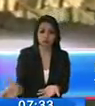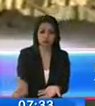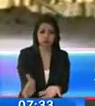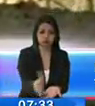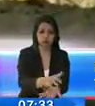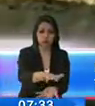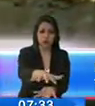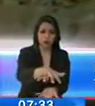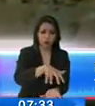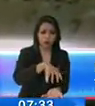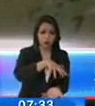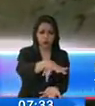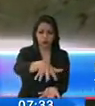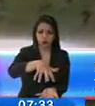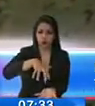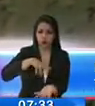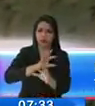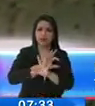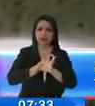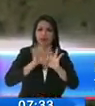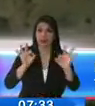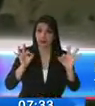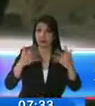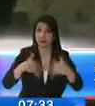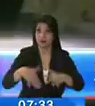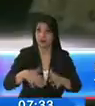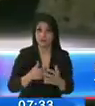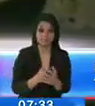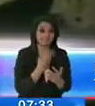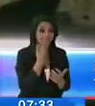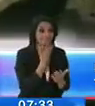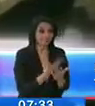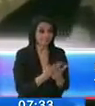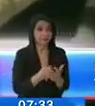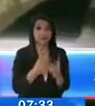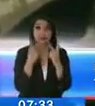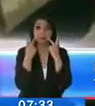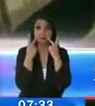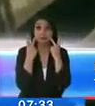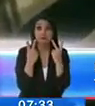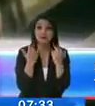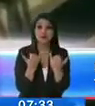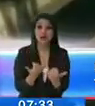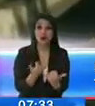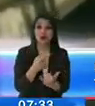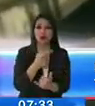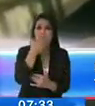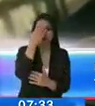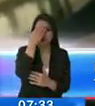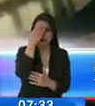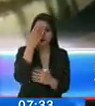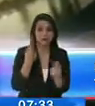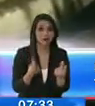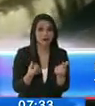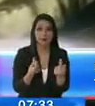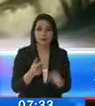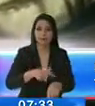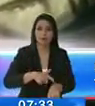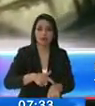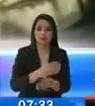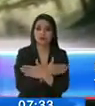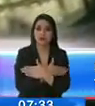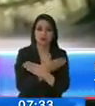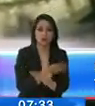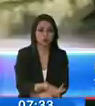por lo menos el lugar que podemos ver aquí no bueno muchísimas gracias de la inclemencia del tiempo que hay que felicitar y agradecer